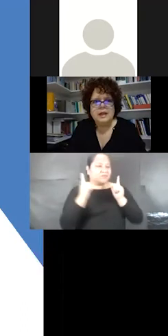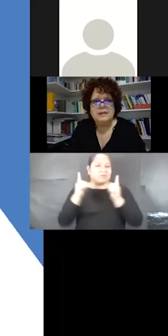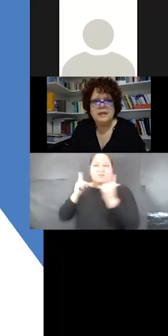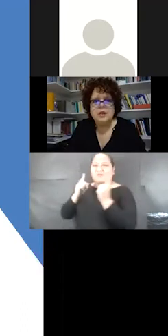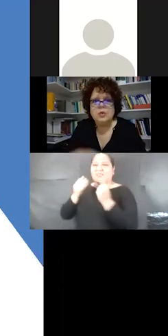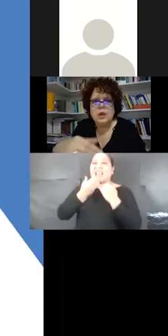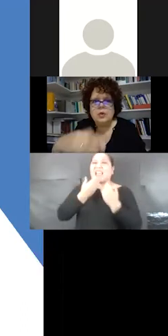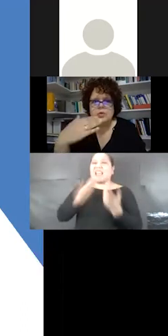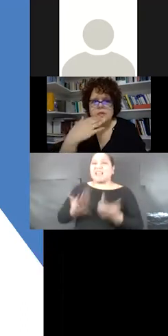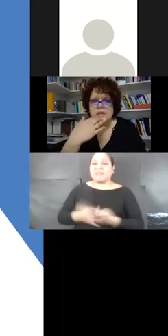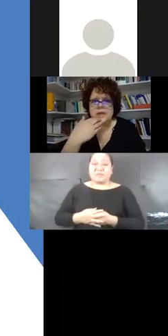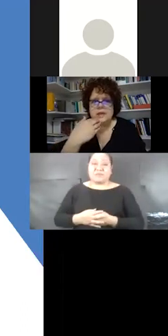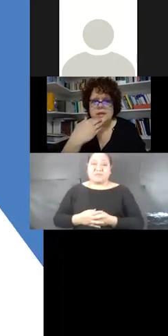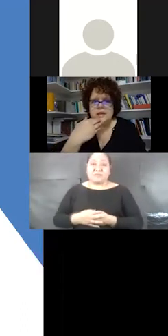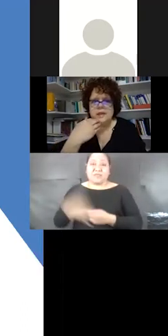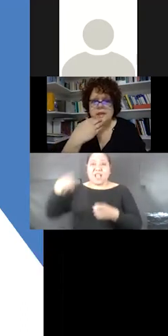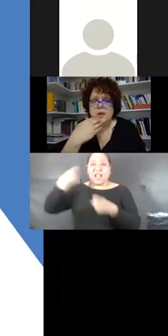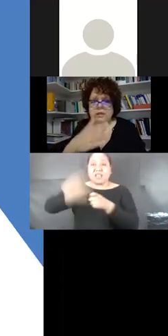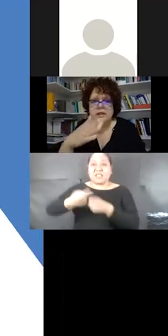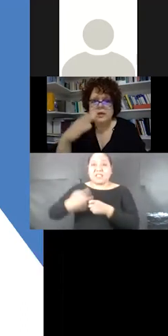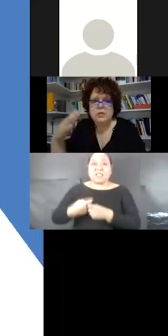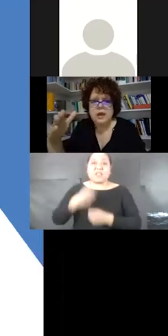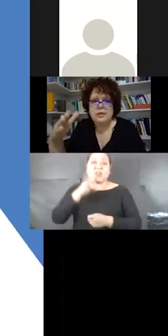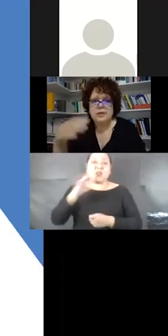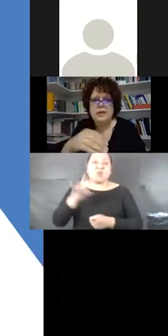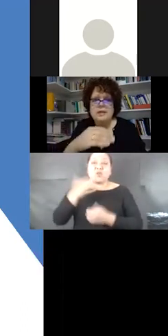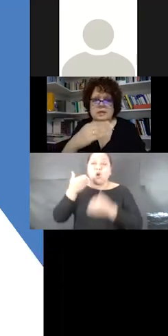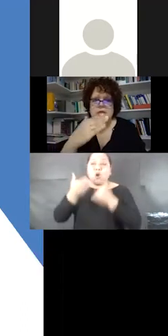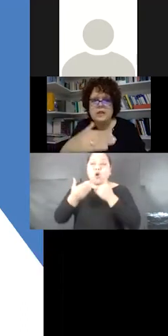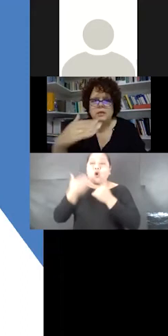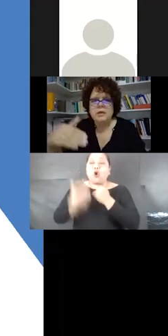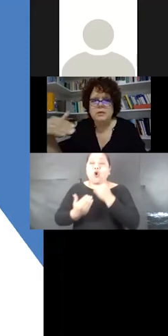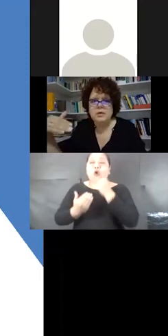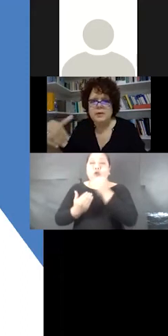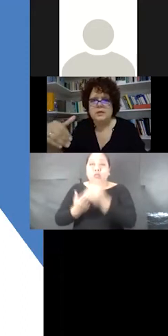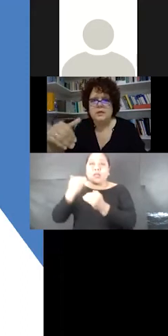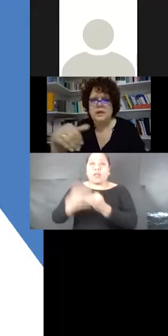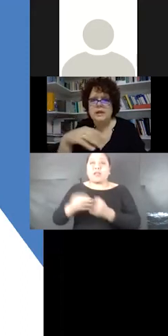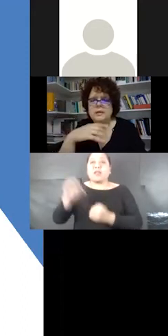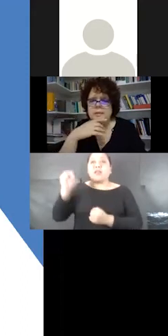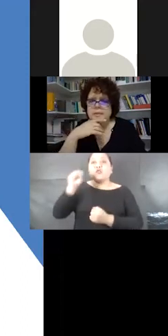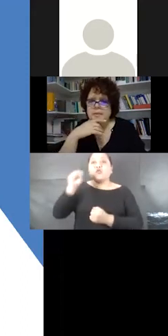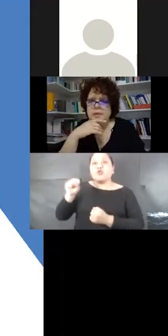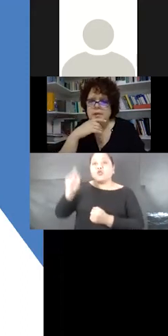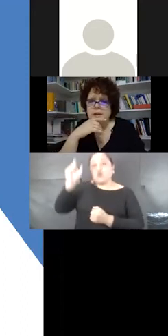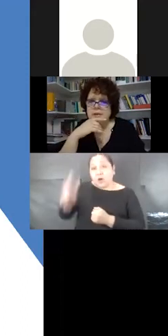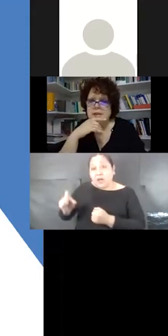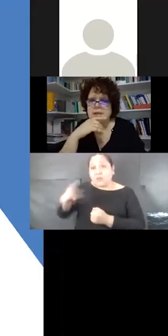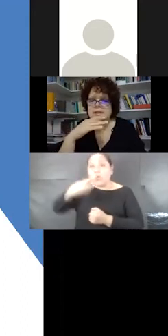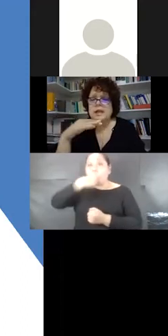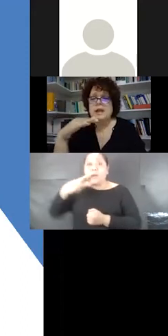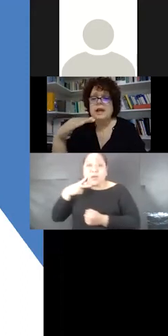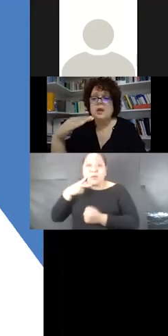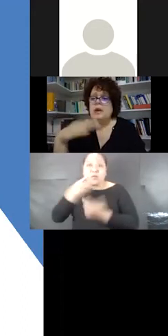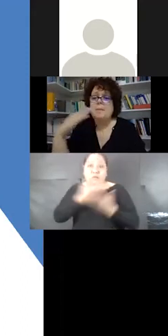En el castellano el uso que se da, el orden usado es sujeto, verbo, objeto. En lengua de